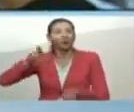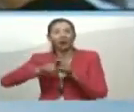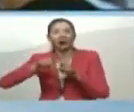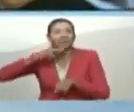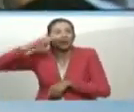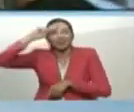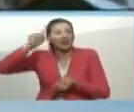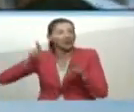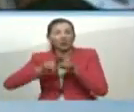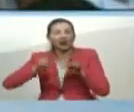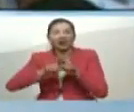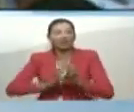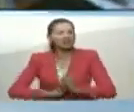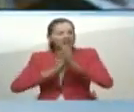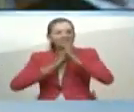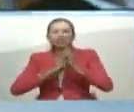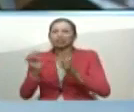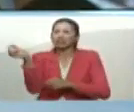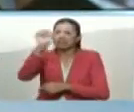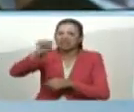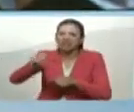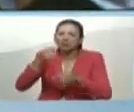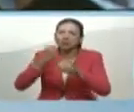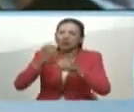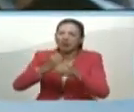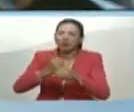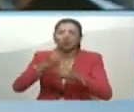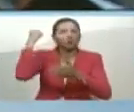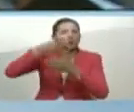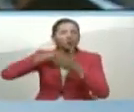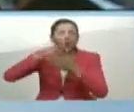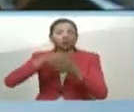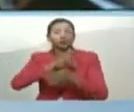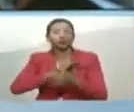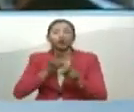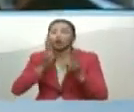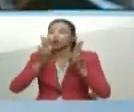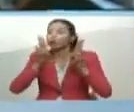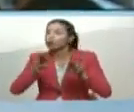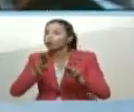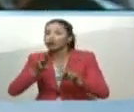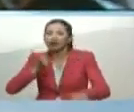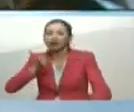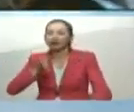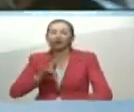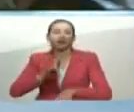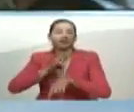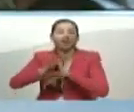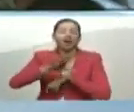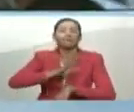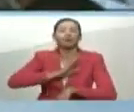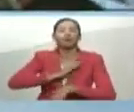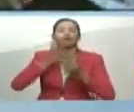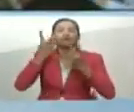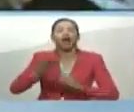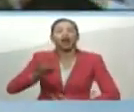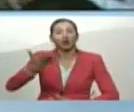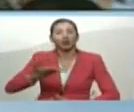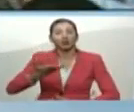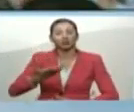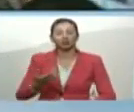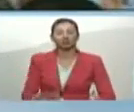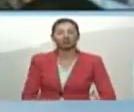dirigente sindical, un luchador social que jamás ha traicionado sus principios y valores. De tal manera